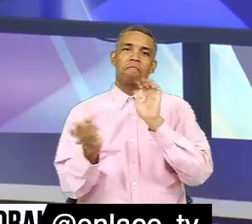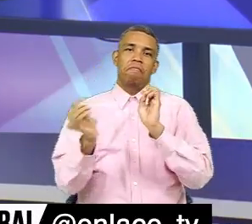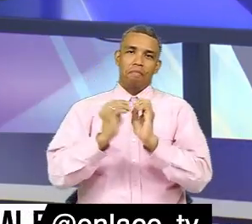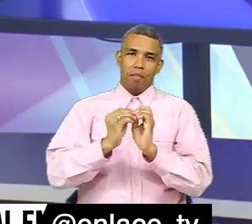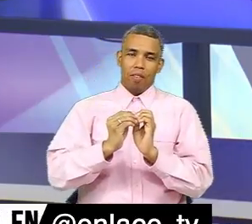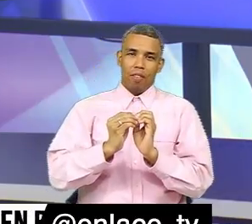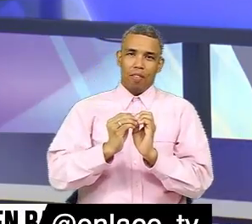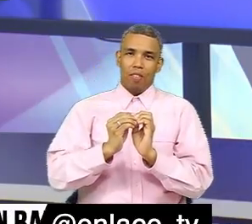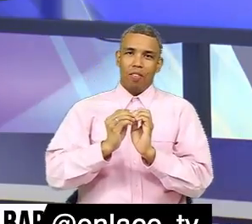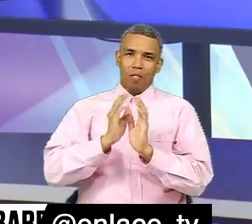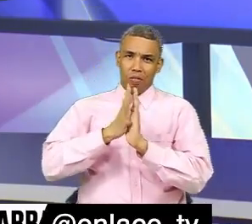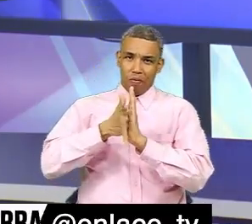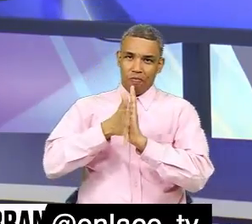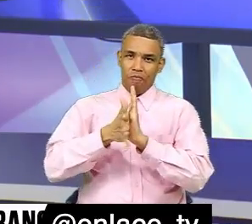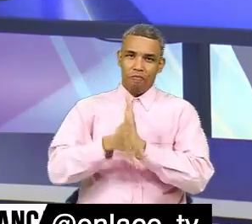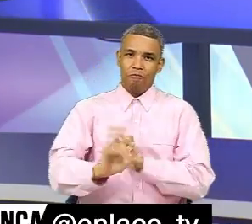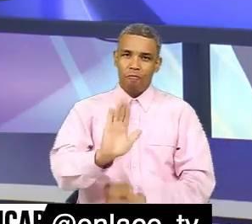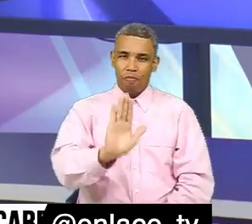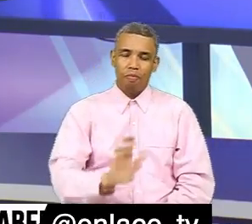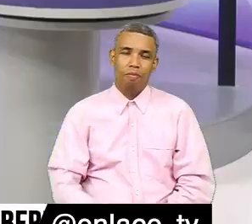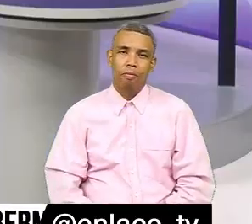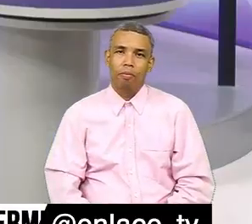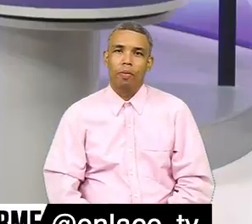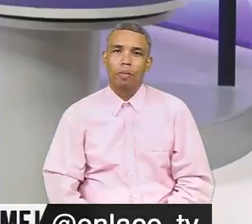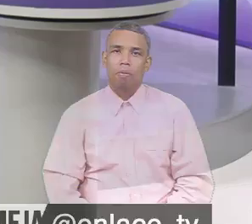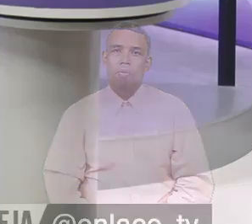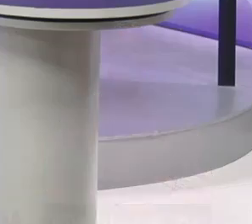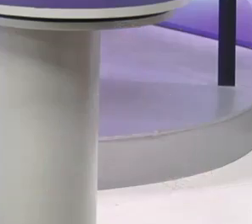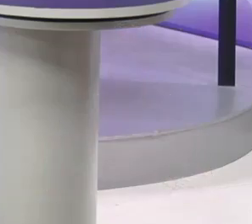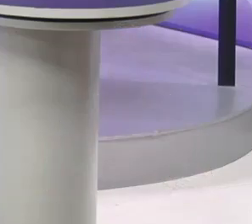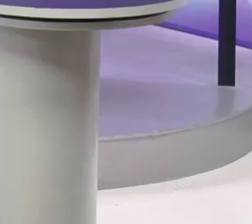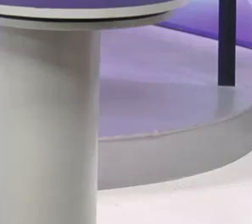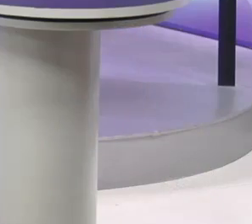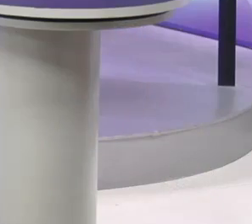ver. Y ya regresamos con más Enlace Noticias.